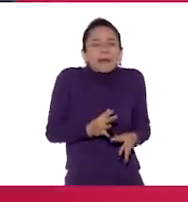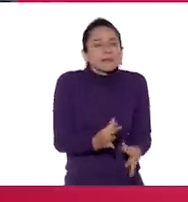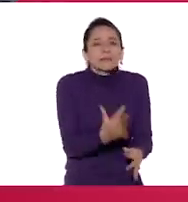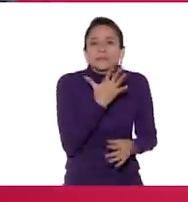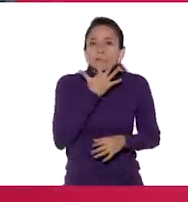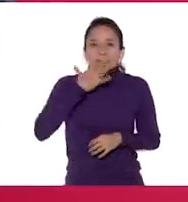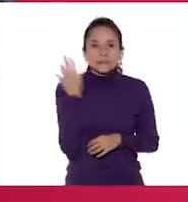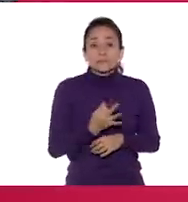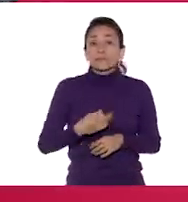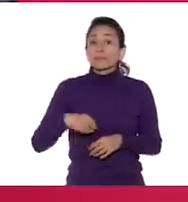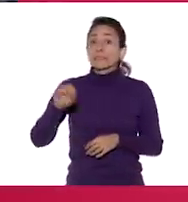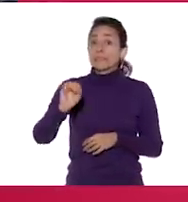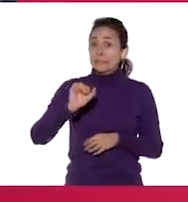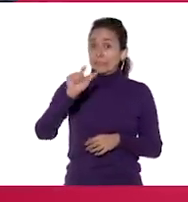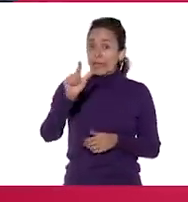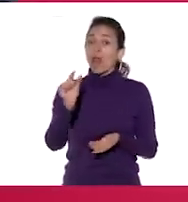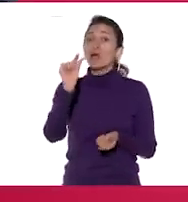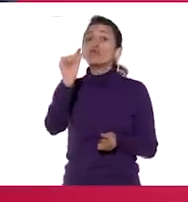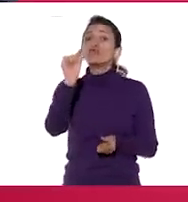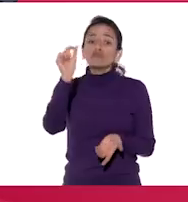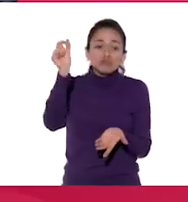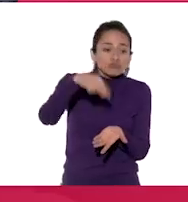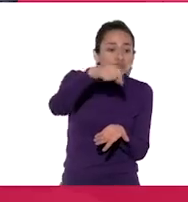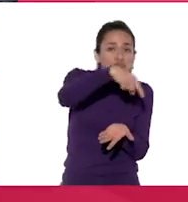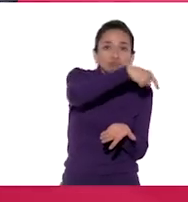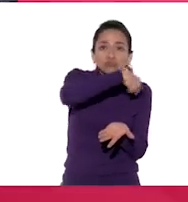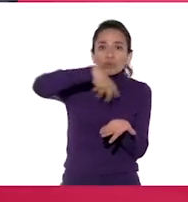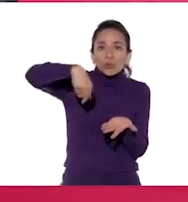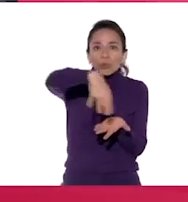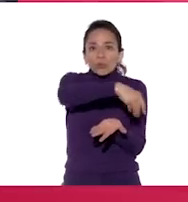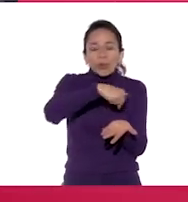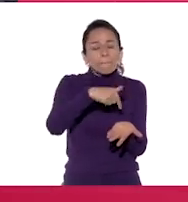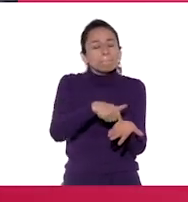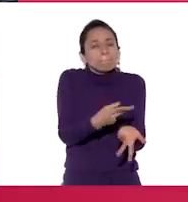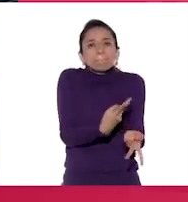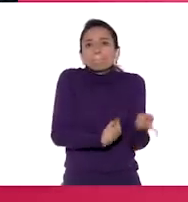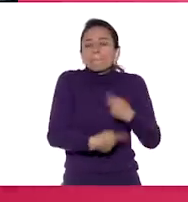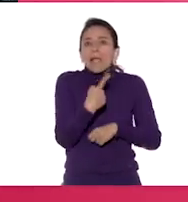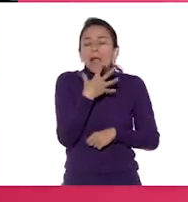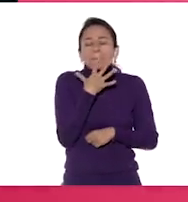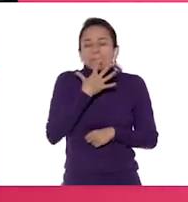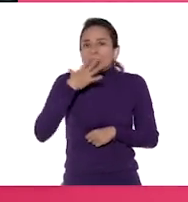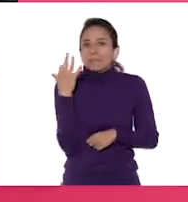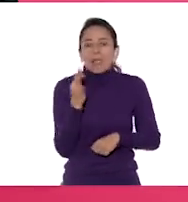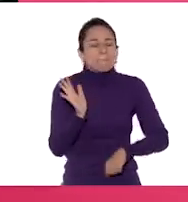Esta es sal de grano, que le pone más sabor a estos enormes bistecitos.